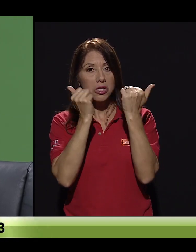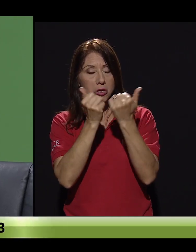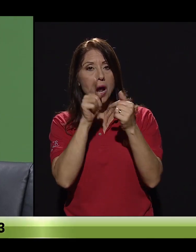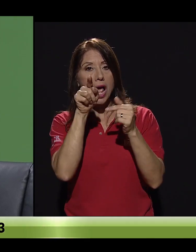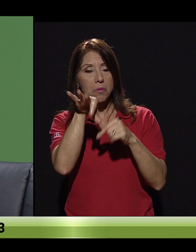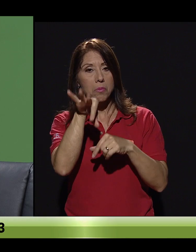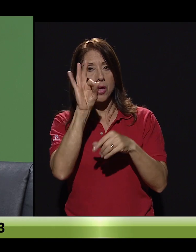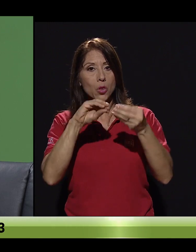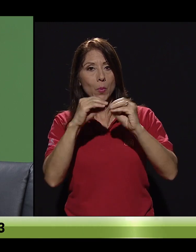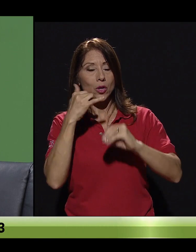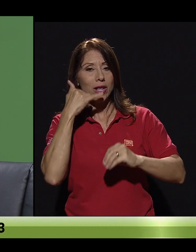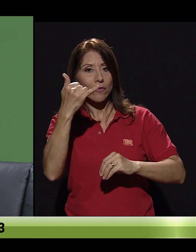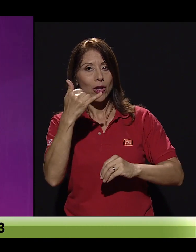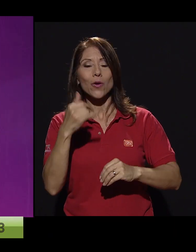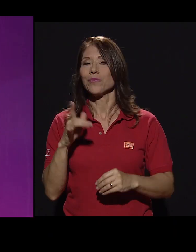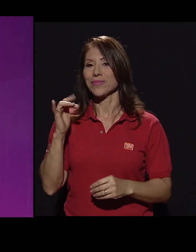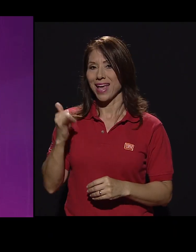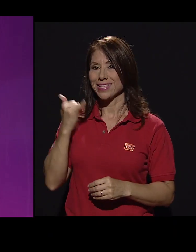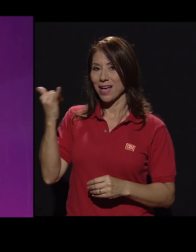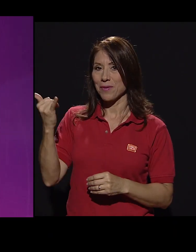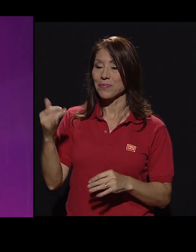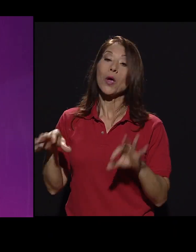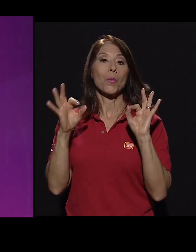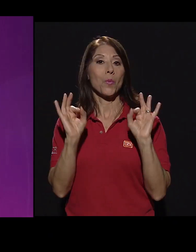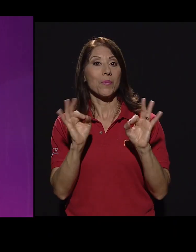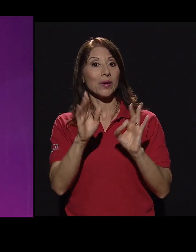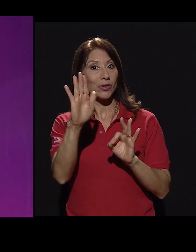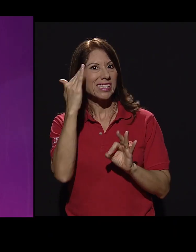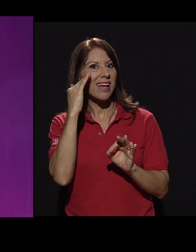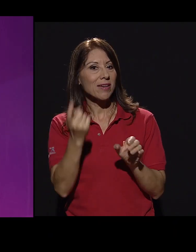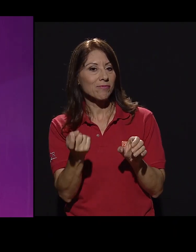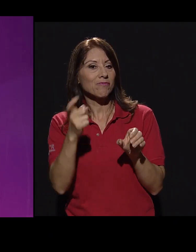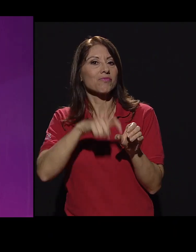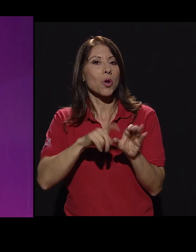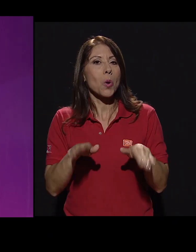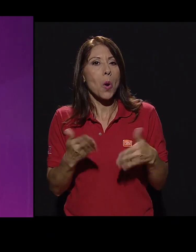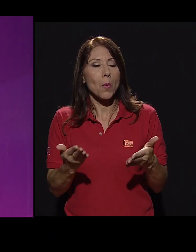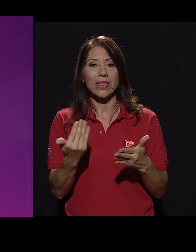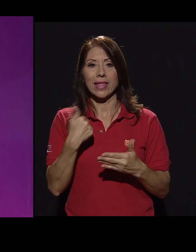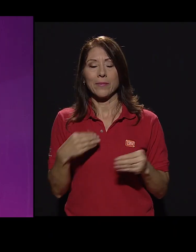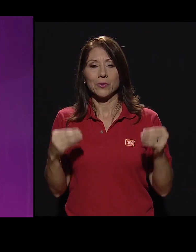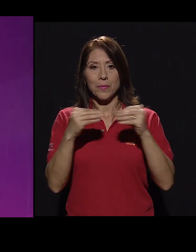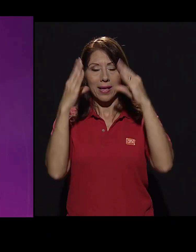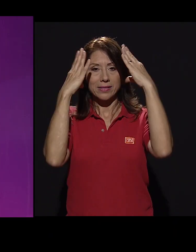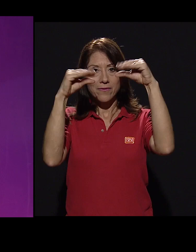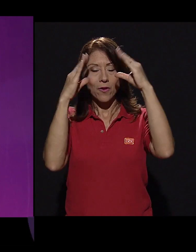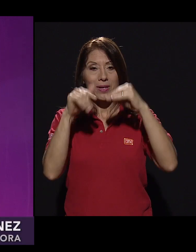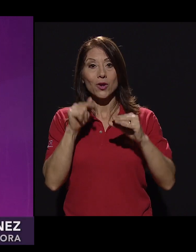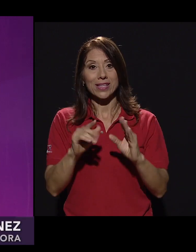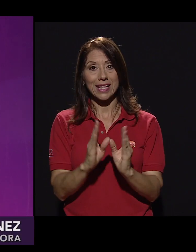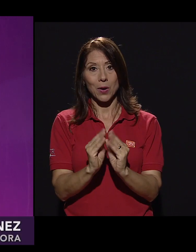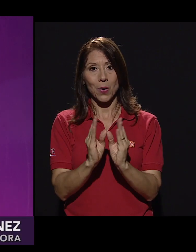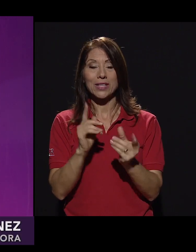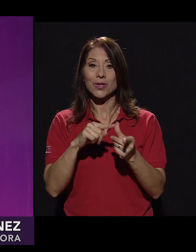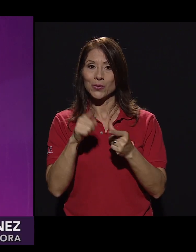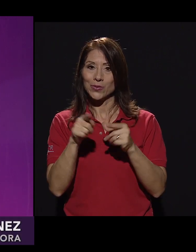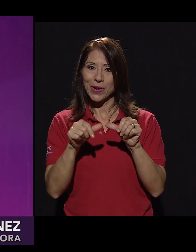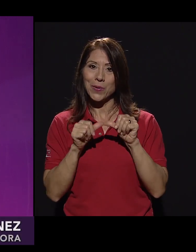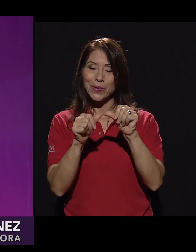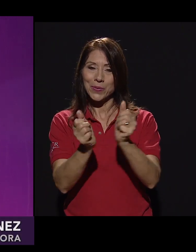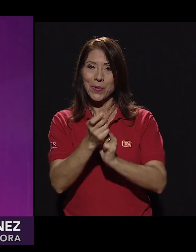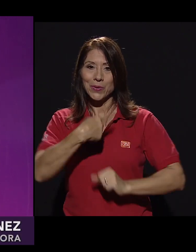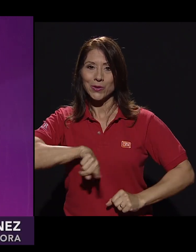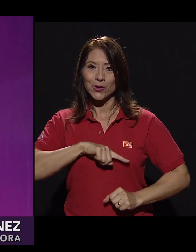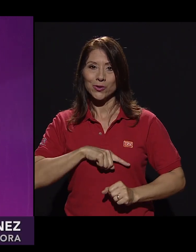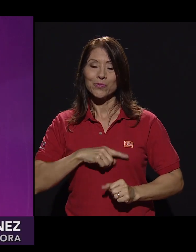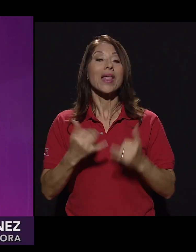Alzheimer Y pueden encontrar El número telefónico Y ahí llama Muy bien Ya usted sabe Cómo participar Tenemos más información Sobre este congreso Así que